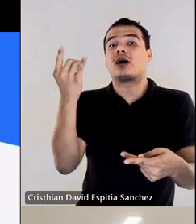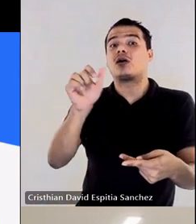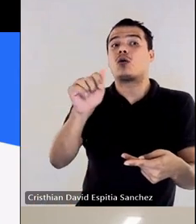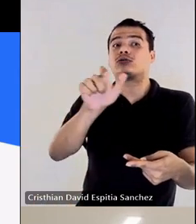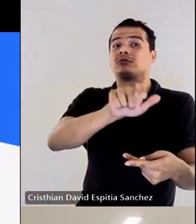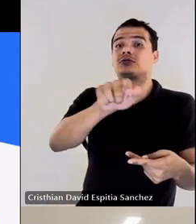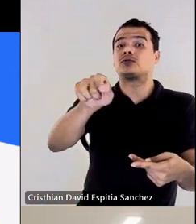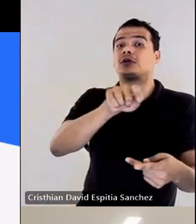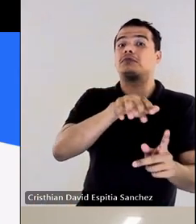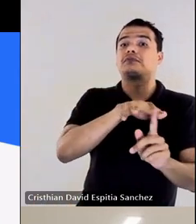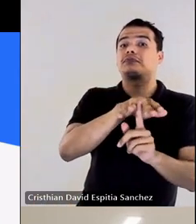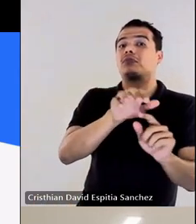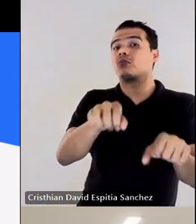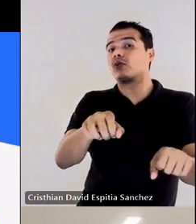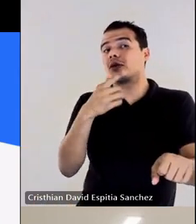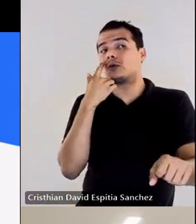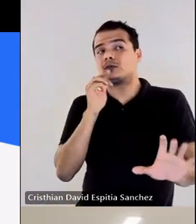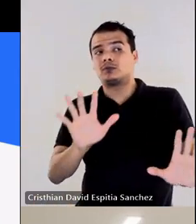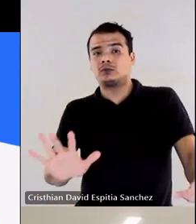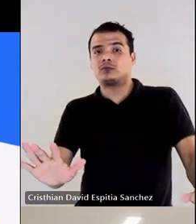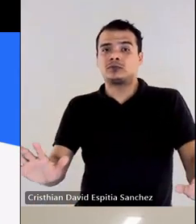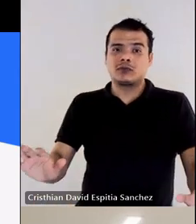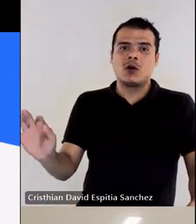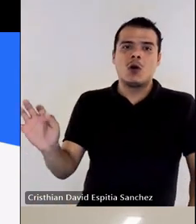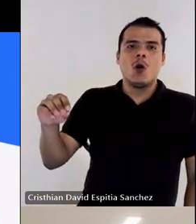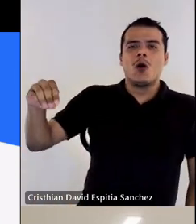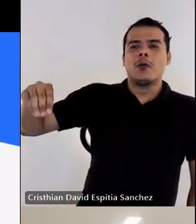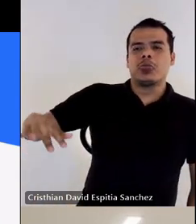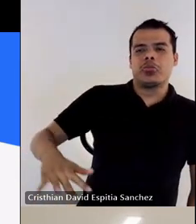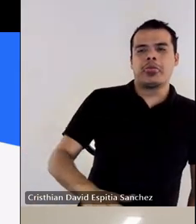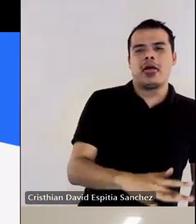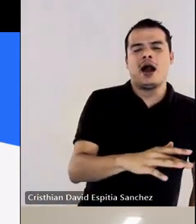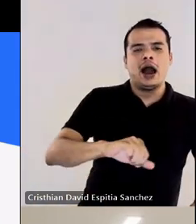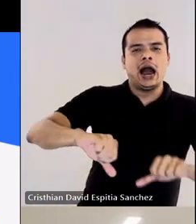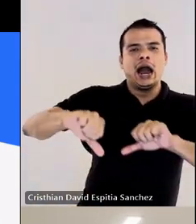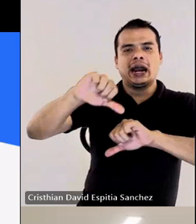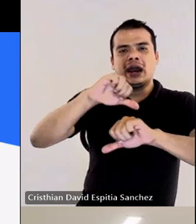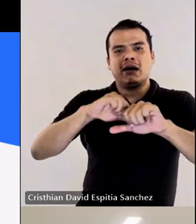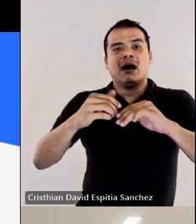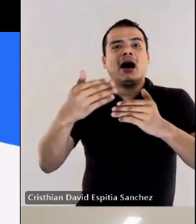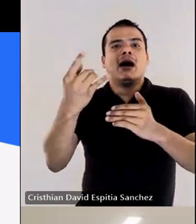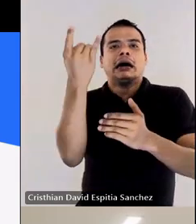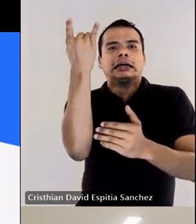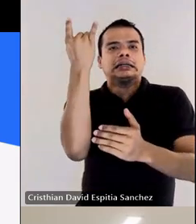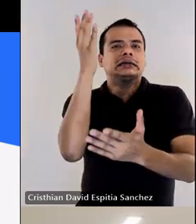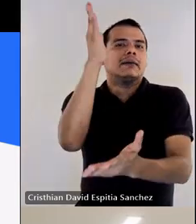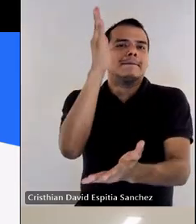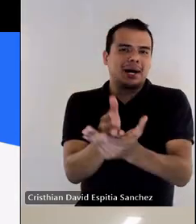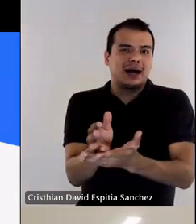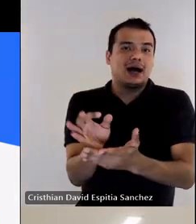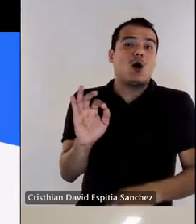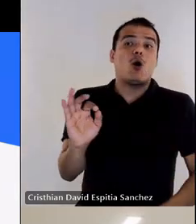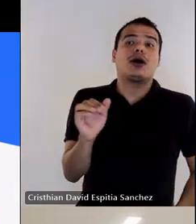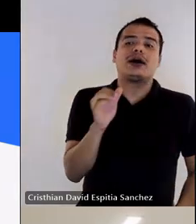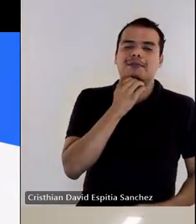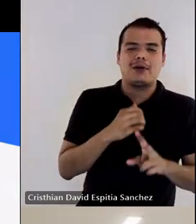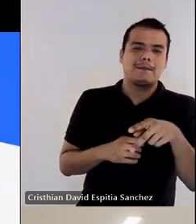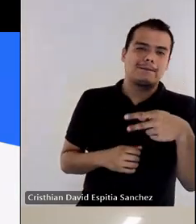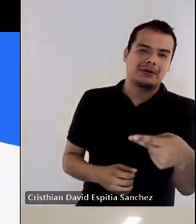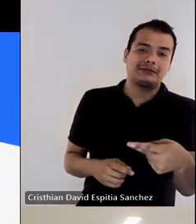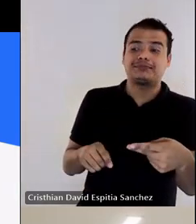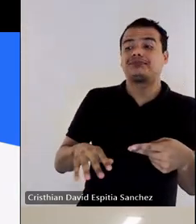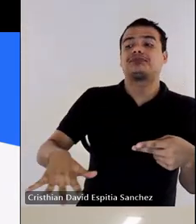que esa caída o ese derrame de químico también pueda producir más adelante posiblemente un incendio porque hay cerca unas